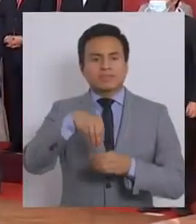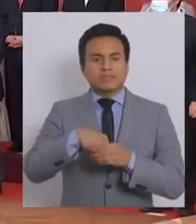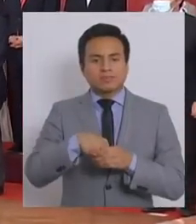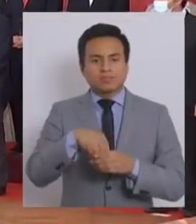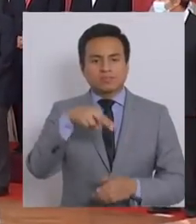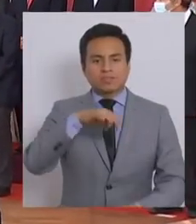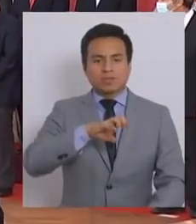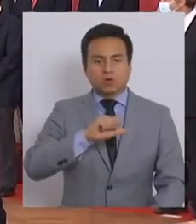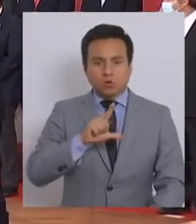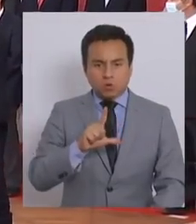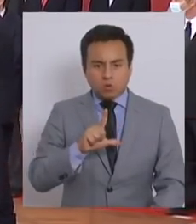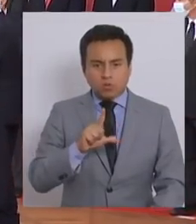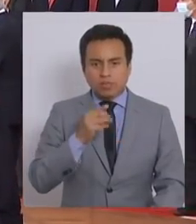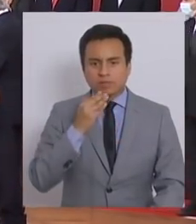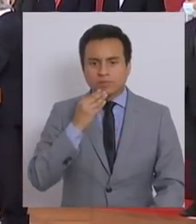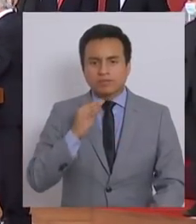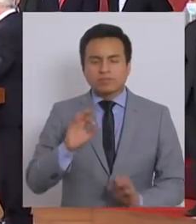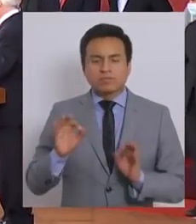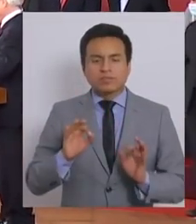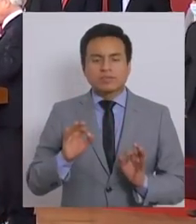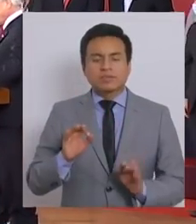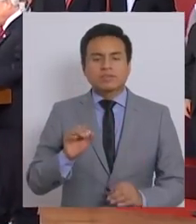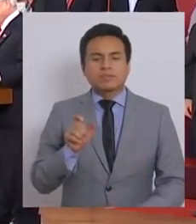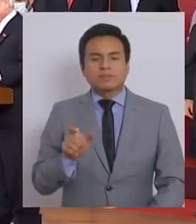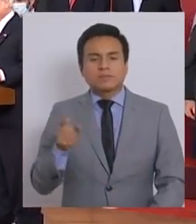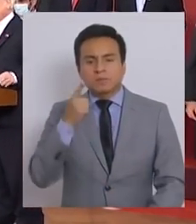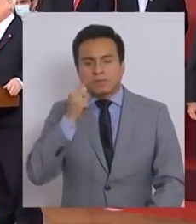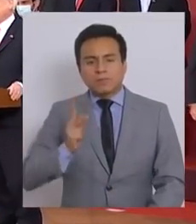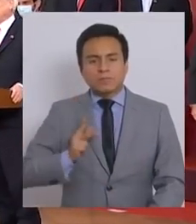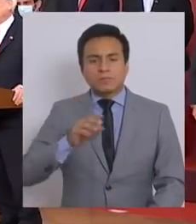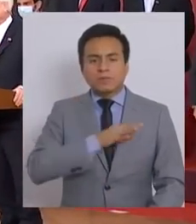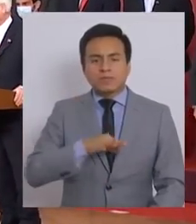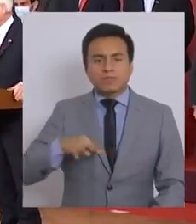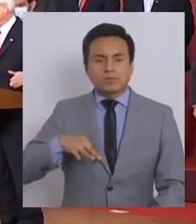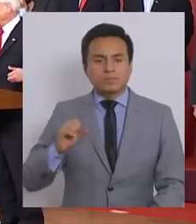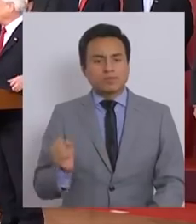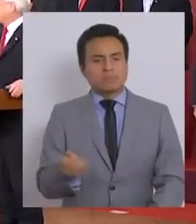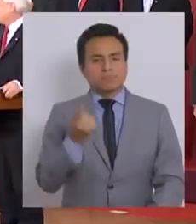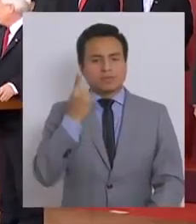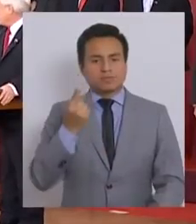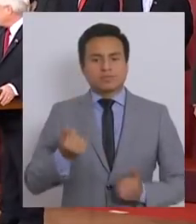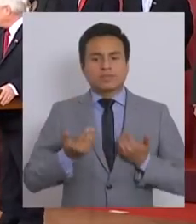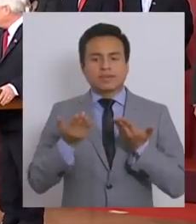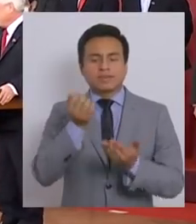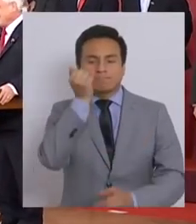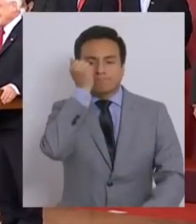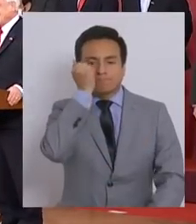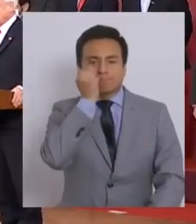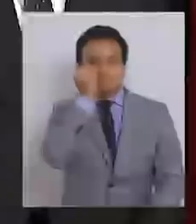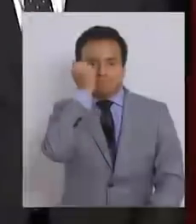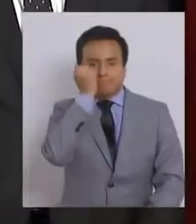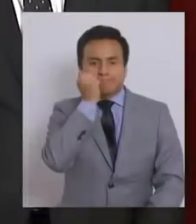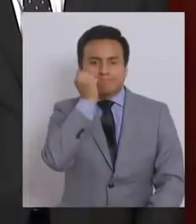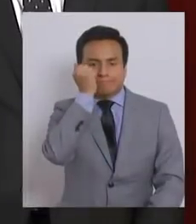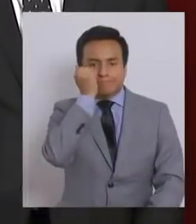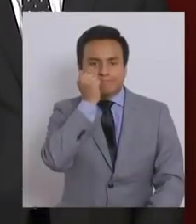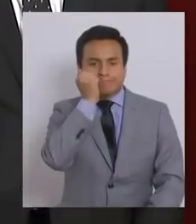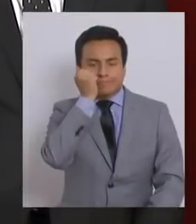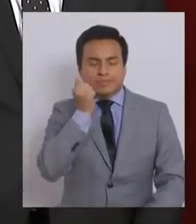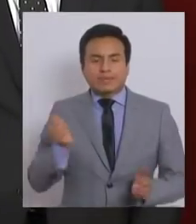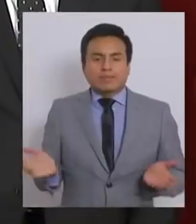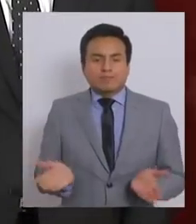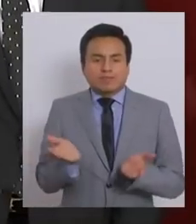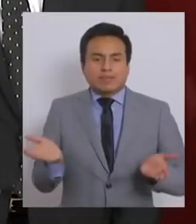Nicole. Señoras y señores ministros, quiero en primer lugar dar una cariñosa y